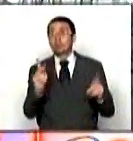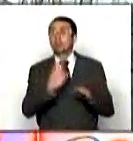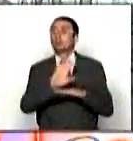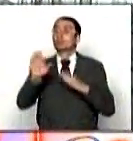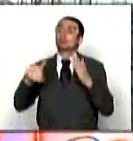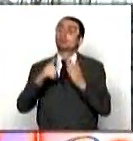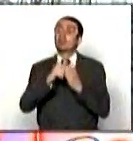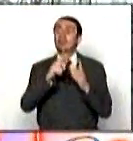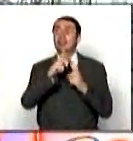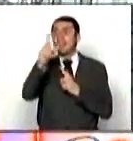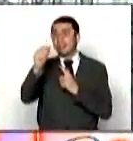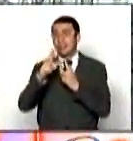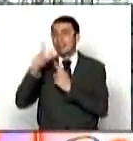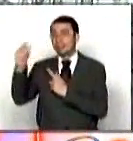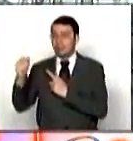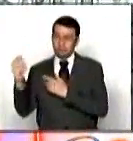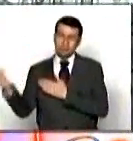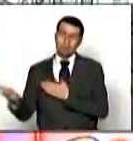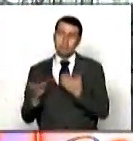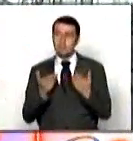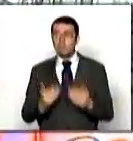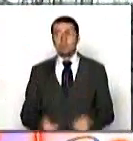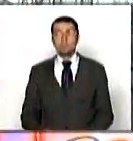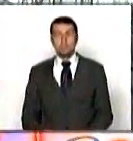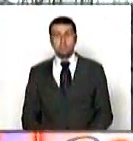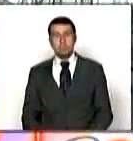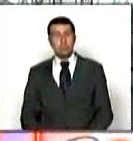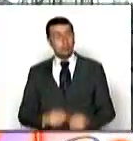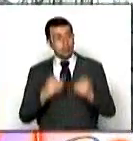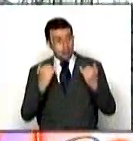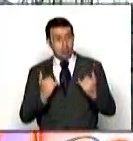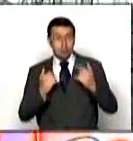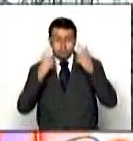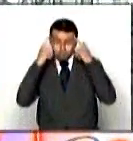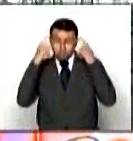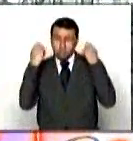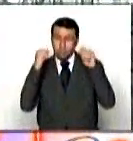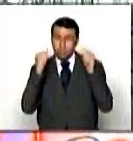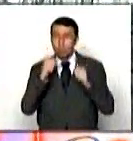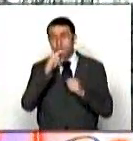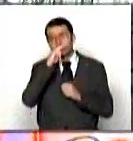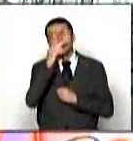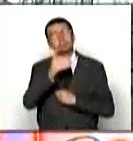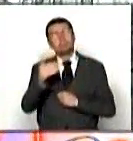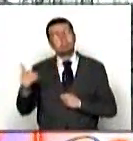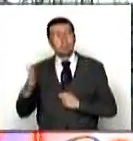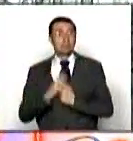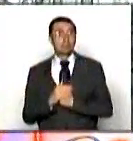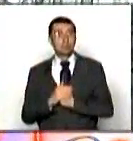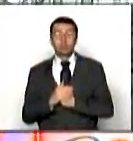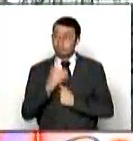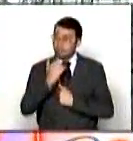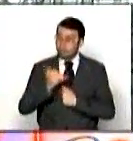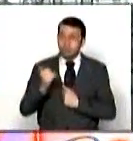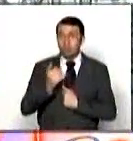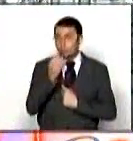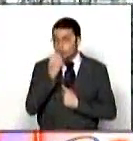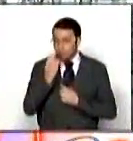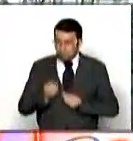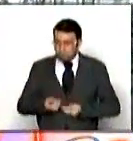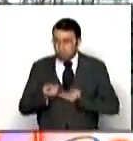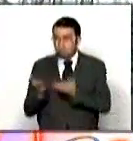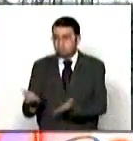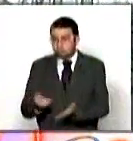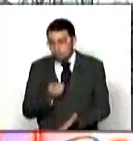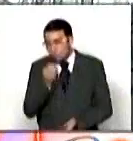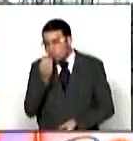país. Bueno, nos preocupa mucho los niños, nos preocupa mucho la alimentación que les estamos suministrando. Yo le he escuchado a